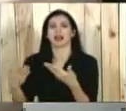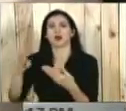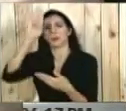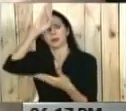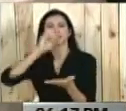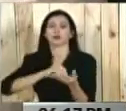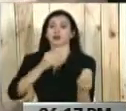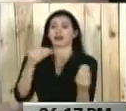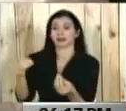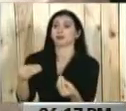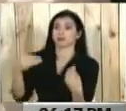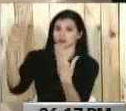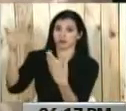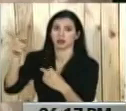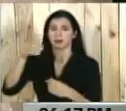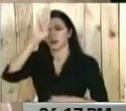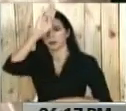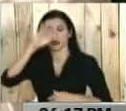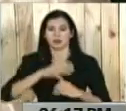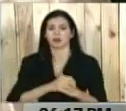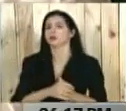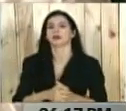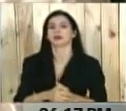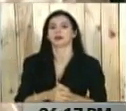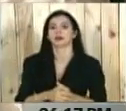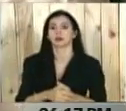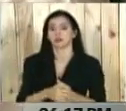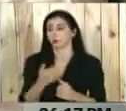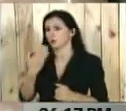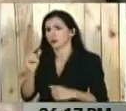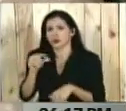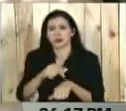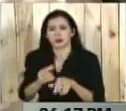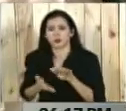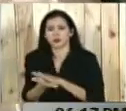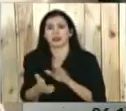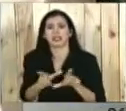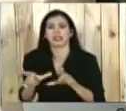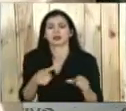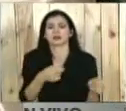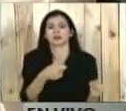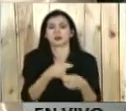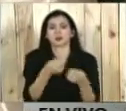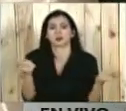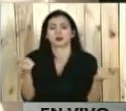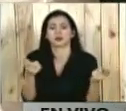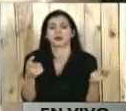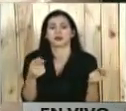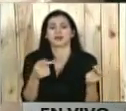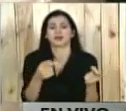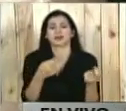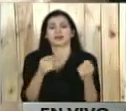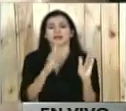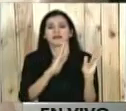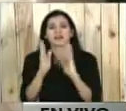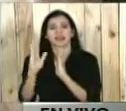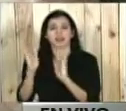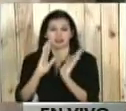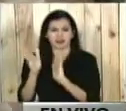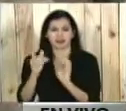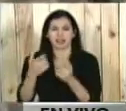nuevamente un libro que acaba de ser editado y va para la Feria Internacional del Libro sobre la vida de José Gregorio Hernández.